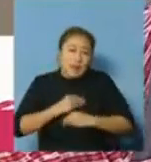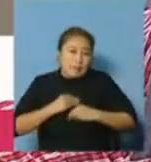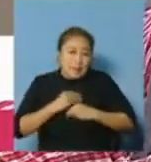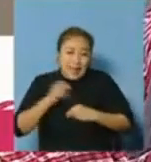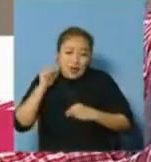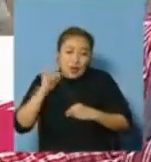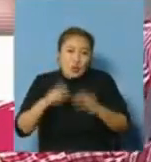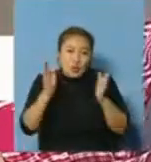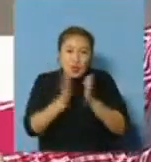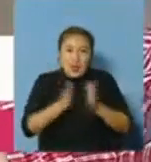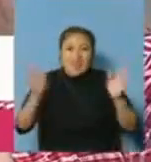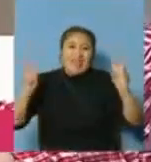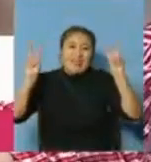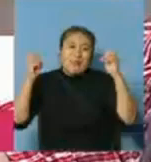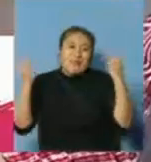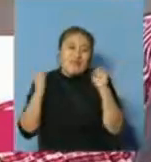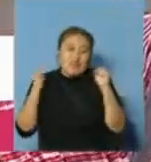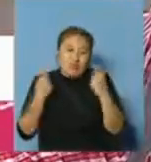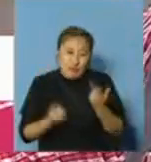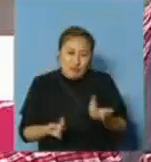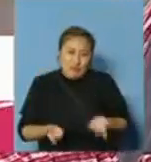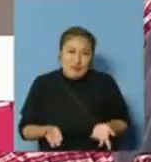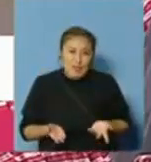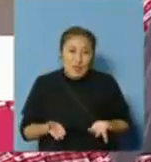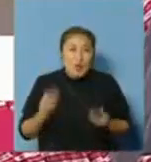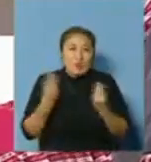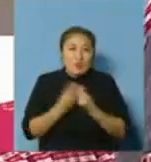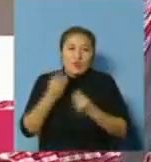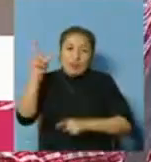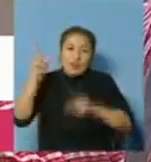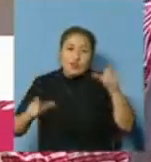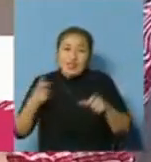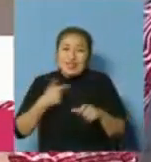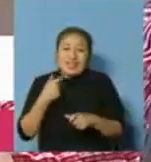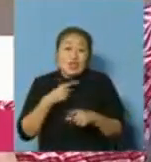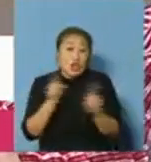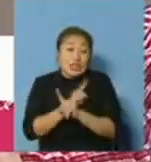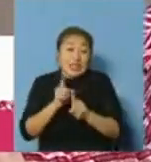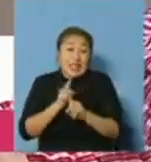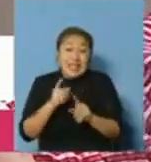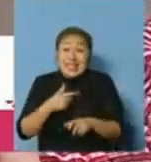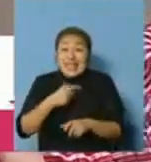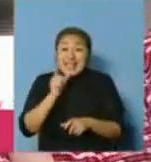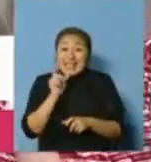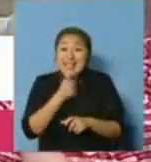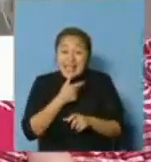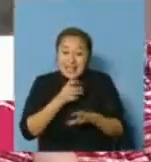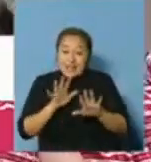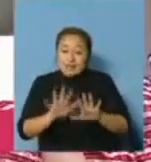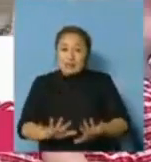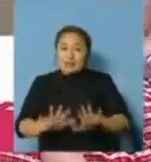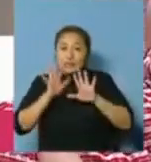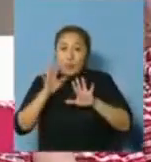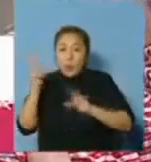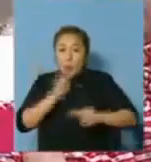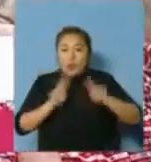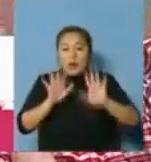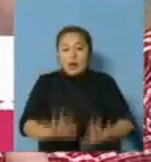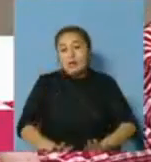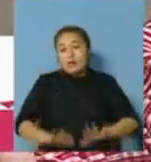justo entramos en el tema de frío y de invierno que mucha gente que no tiene gas por ejemplo se vuelca a la